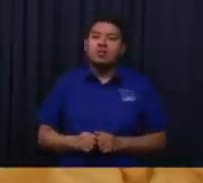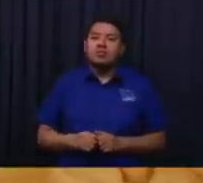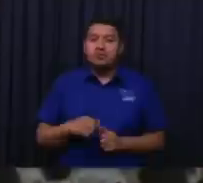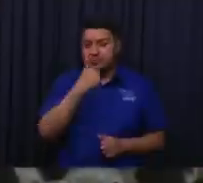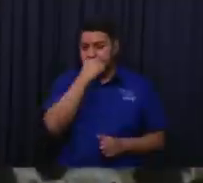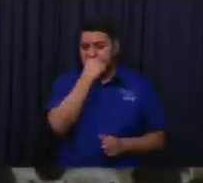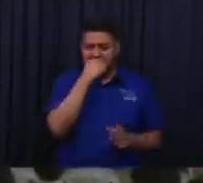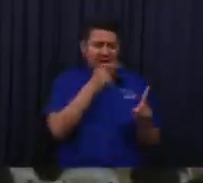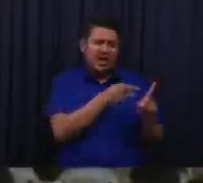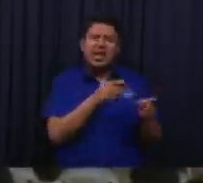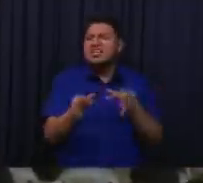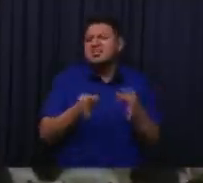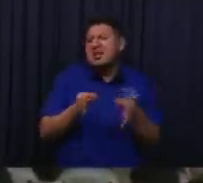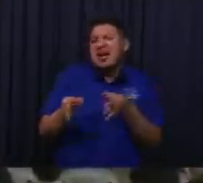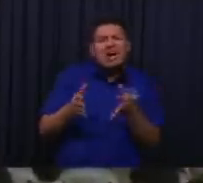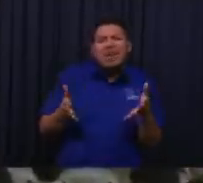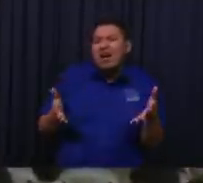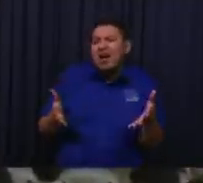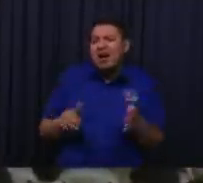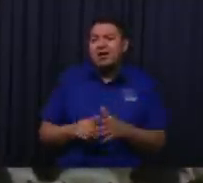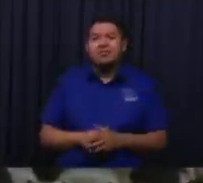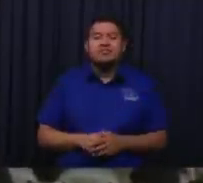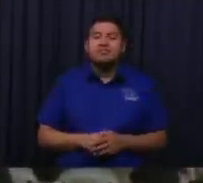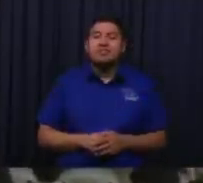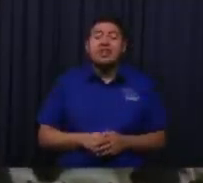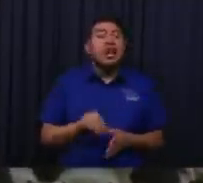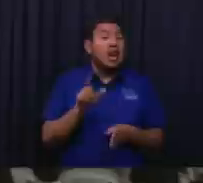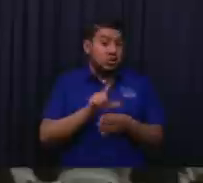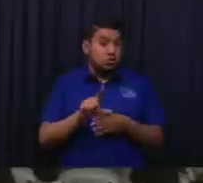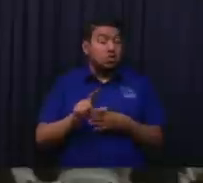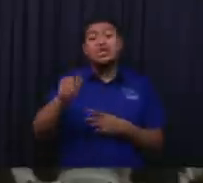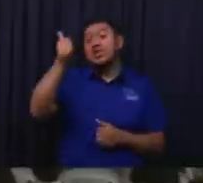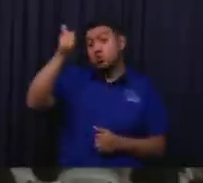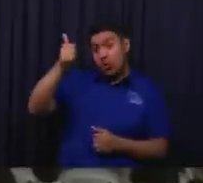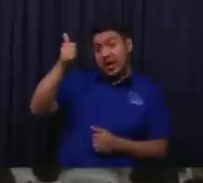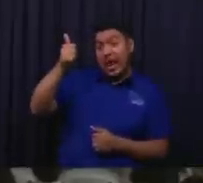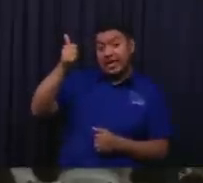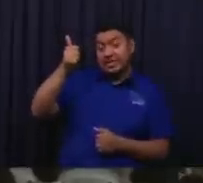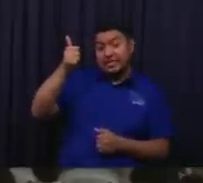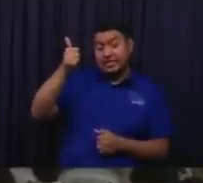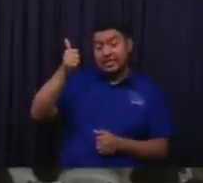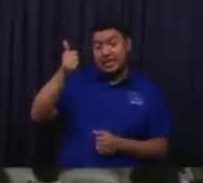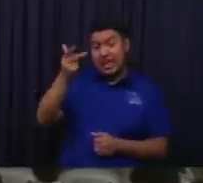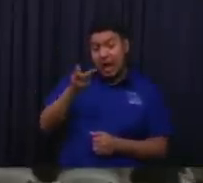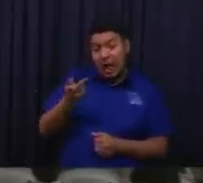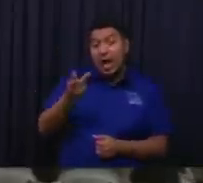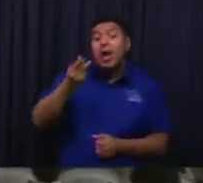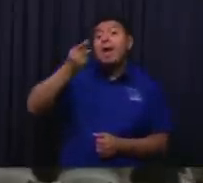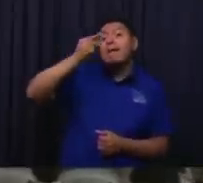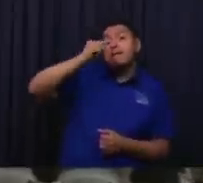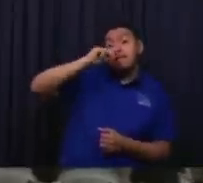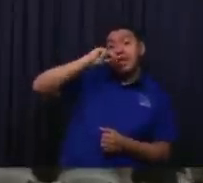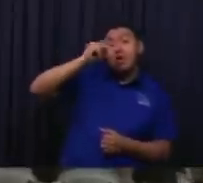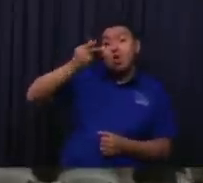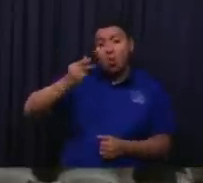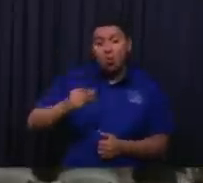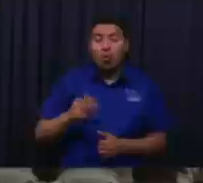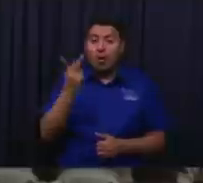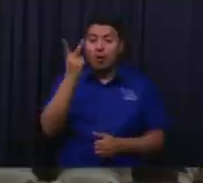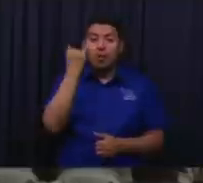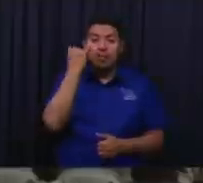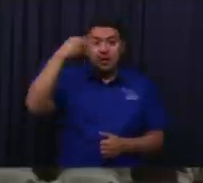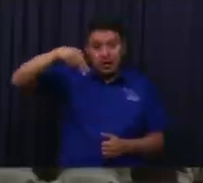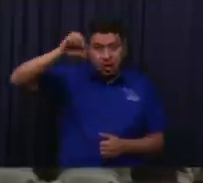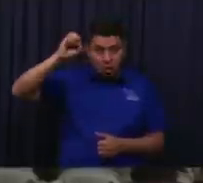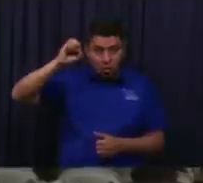y pues ponderaba todas aquellas cosas, ¿verdad? Y claro, pues yo he leído un poco del vino también en